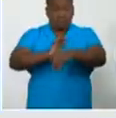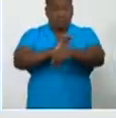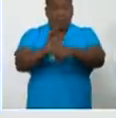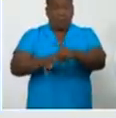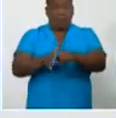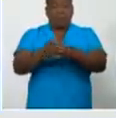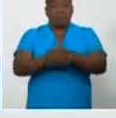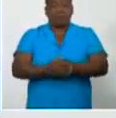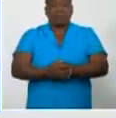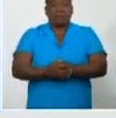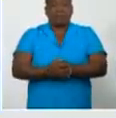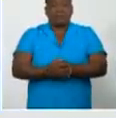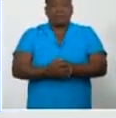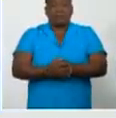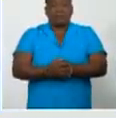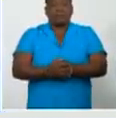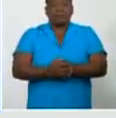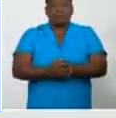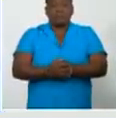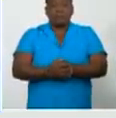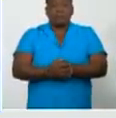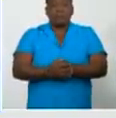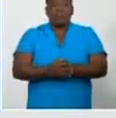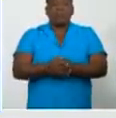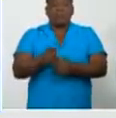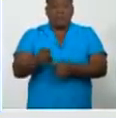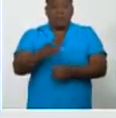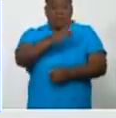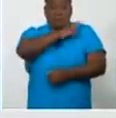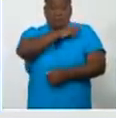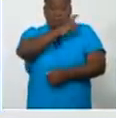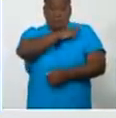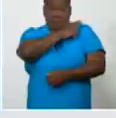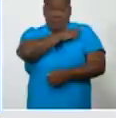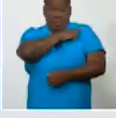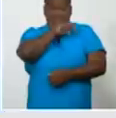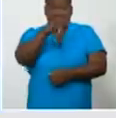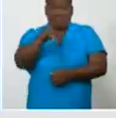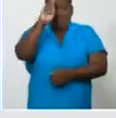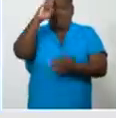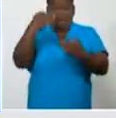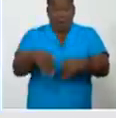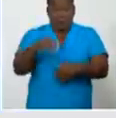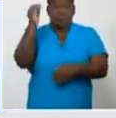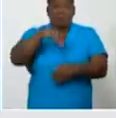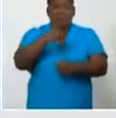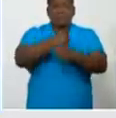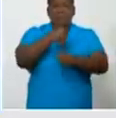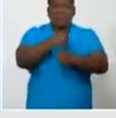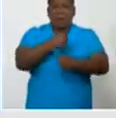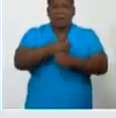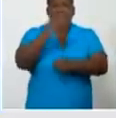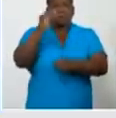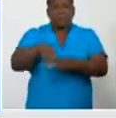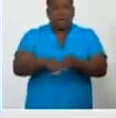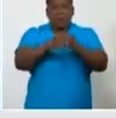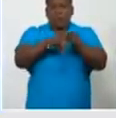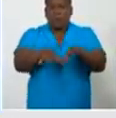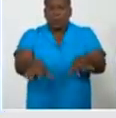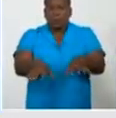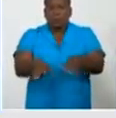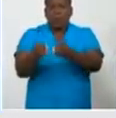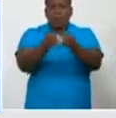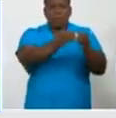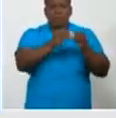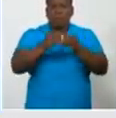bien las autoridades del territorio, saben y trabajan que tienen una transmisión que es importante